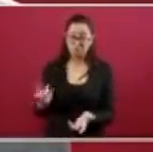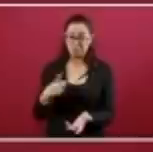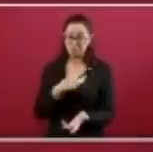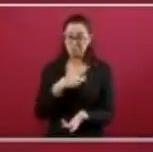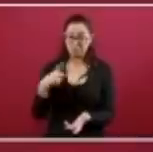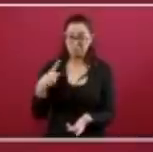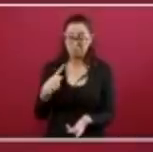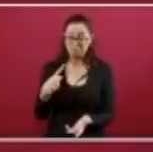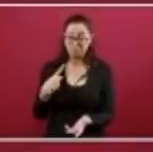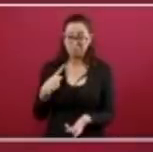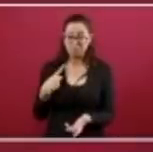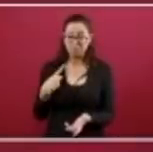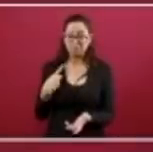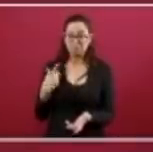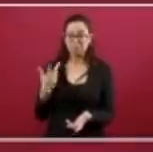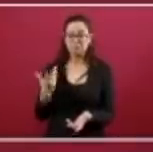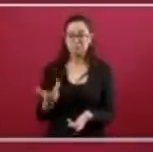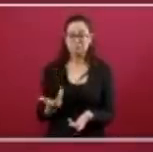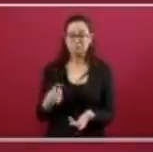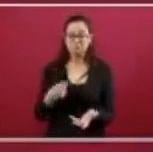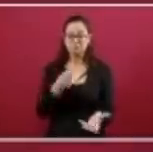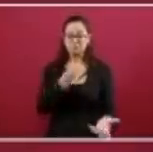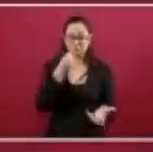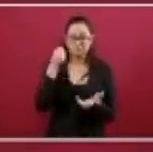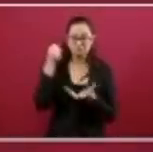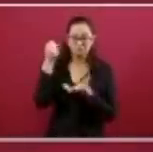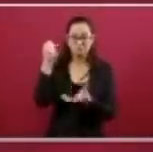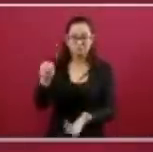mediante el mecanismo de Pidirega